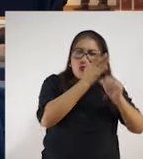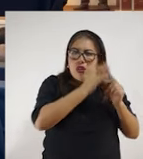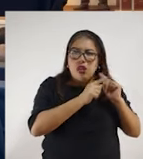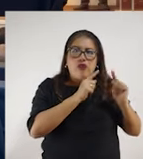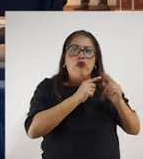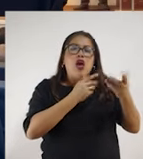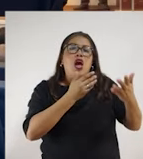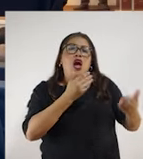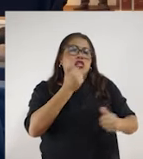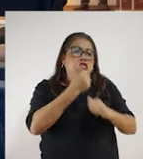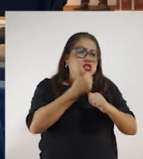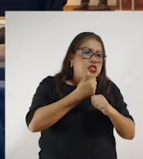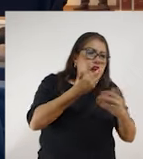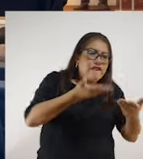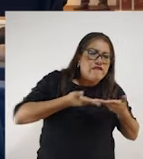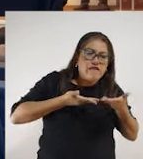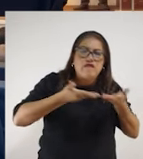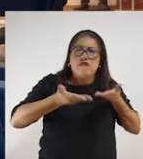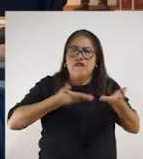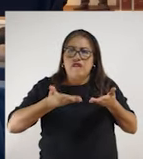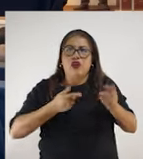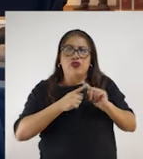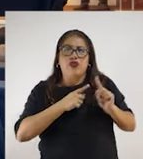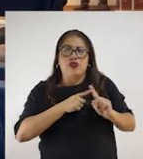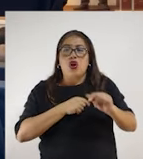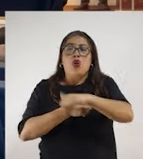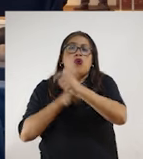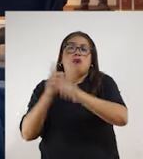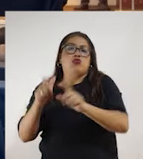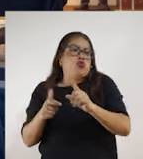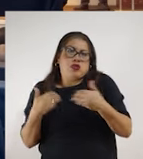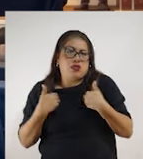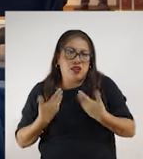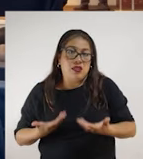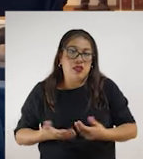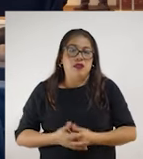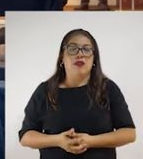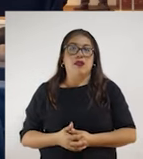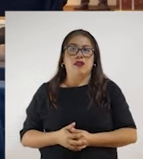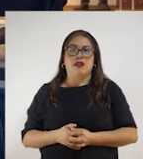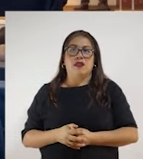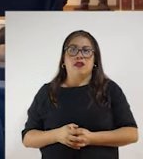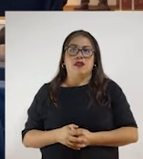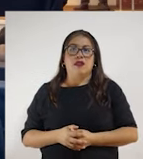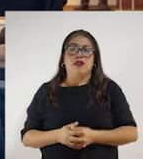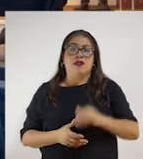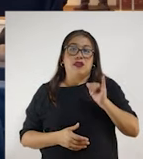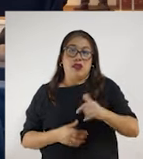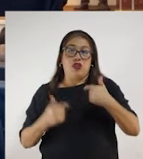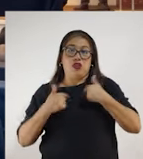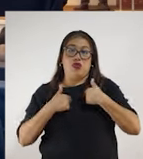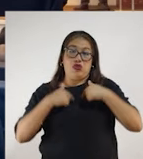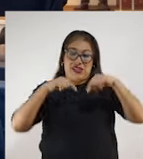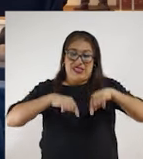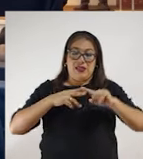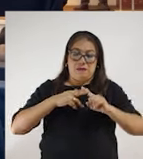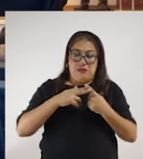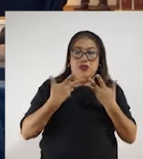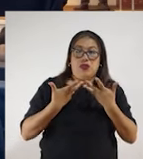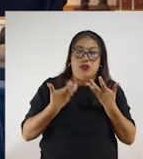tratamiento sostenido, que muchas personas no lo tienen. Y aquí es donde yo quiero que